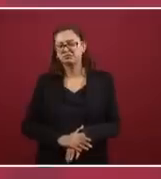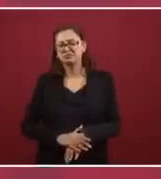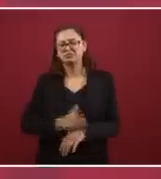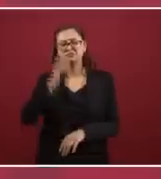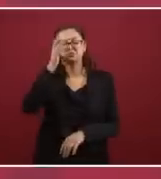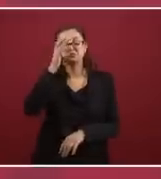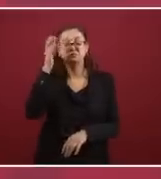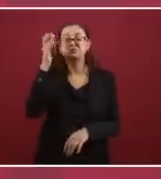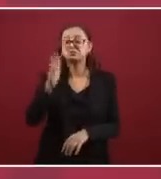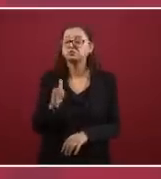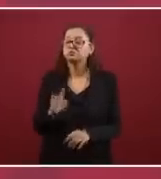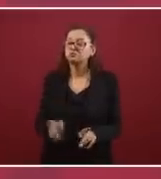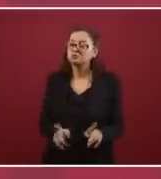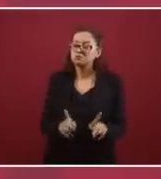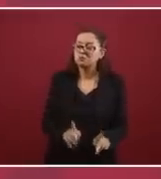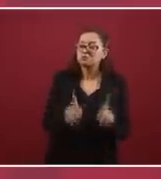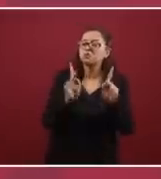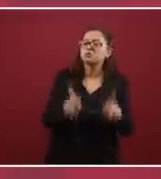encierro